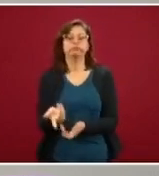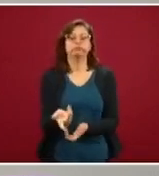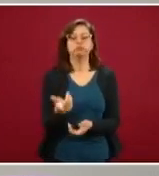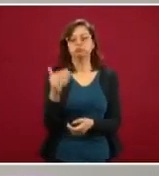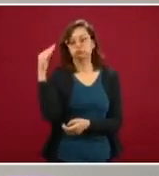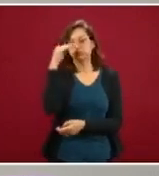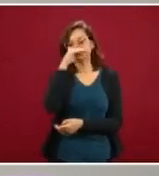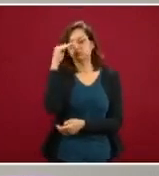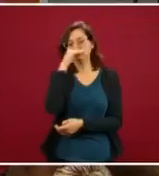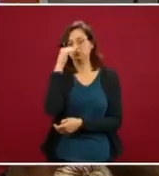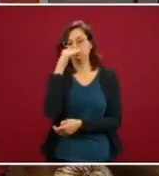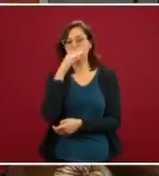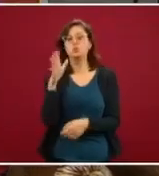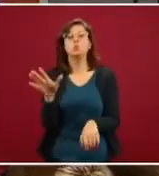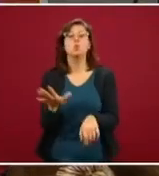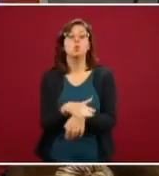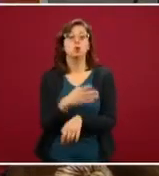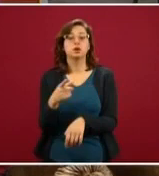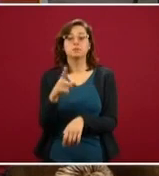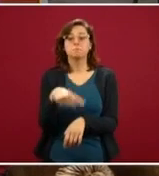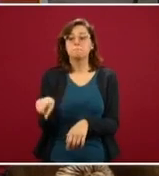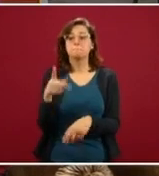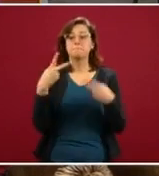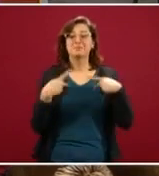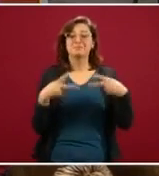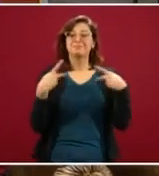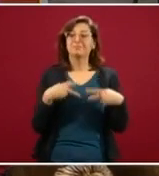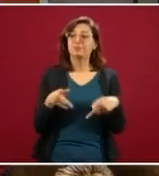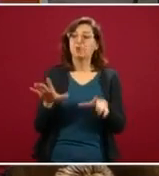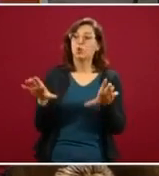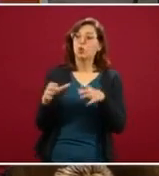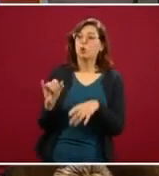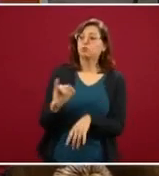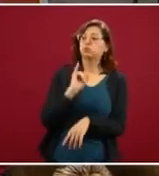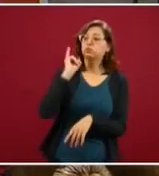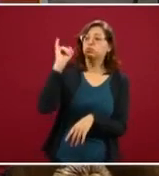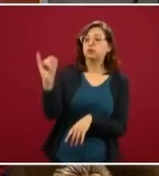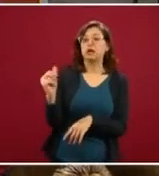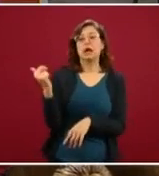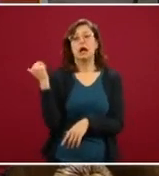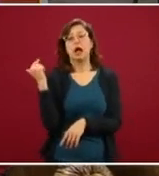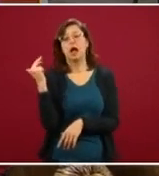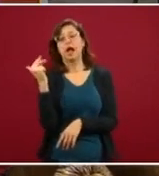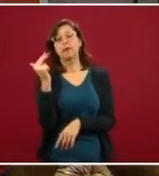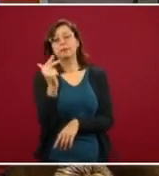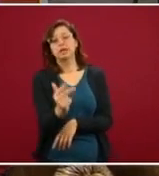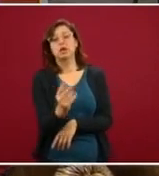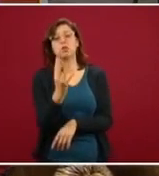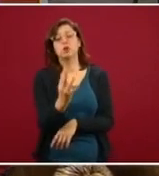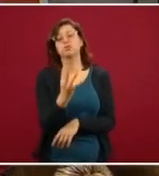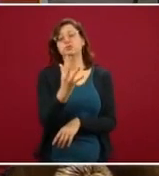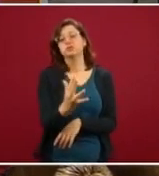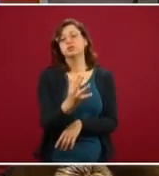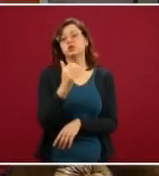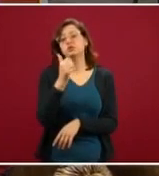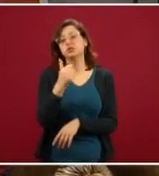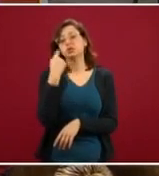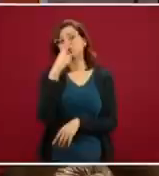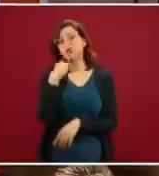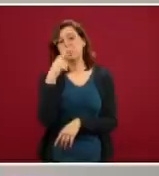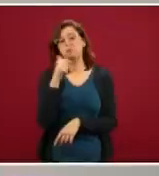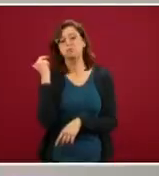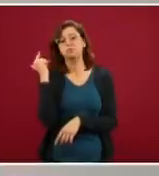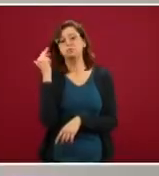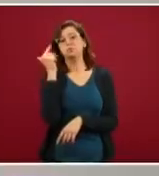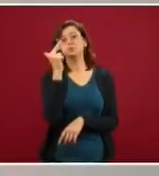manera gratuita, porque son personas que vienen de localidades en donde caminan 4, 5, 6 horas para llegar al segundo nivel de atención